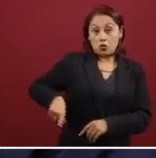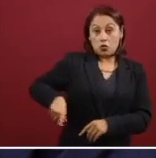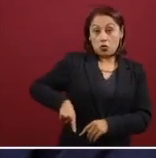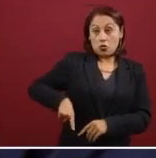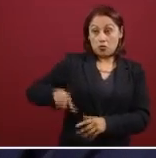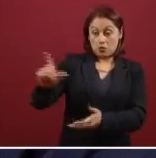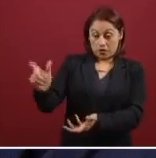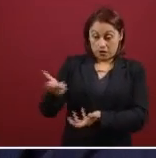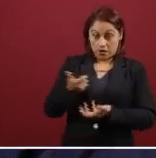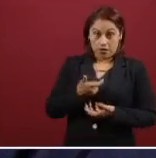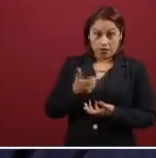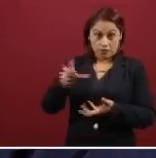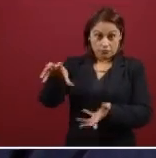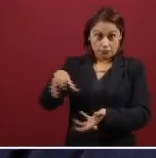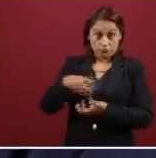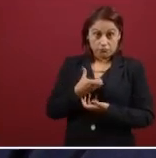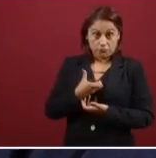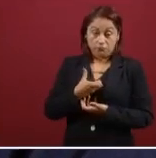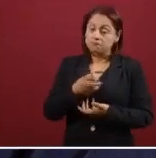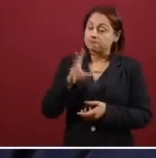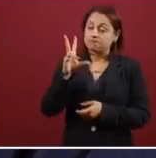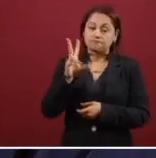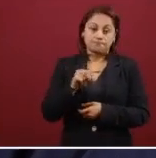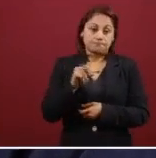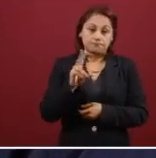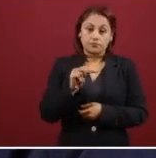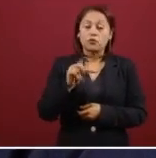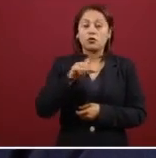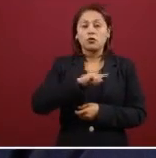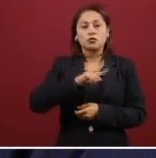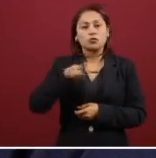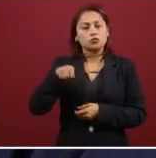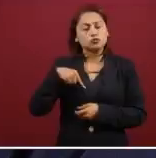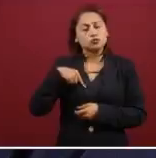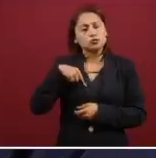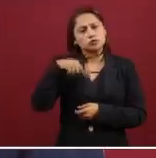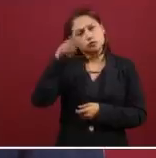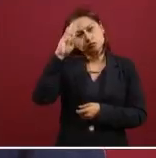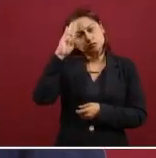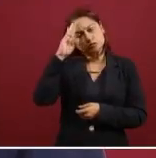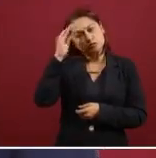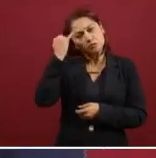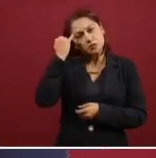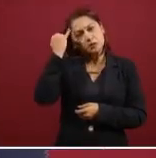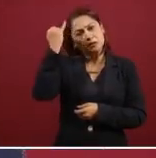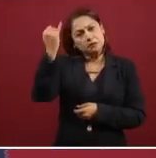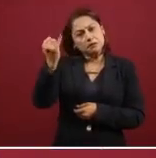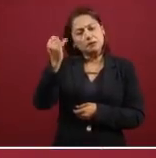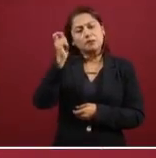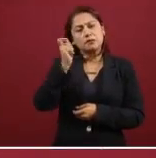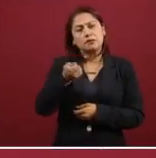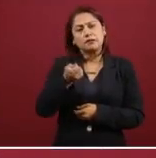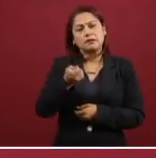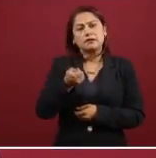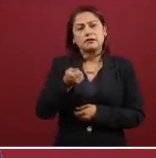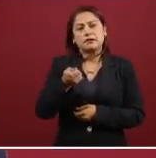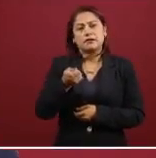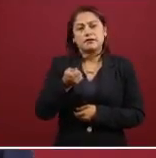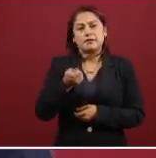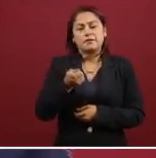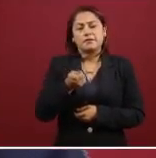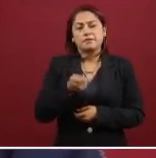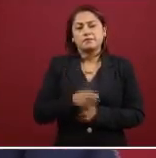Nosotros no estamos planteando el que se queden esos